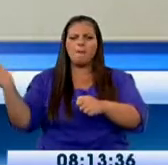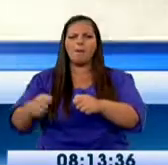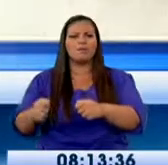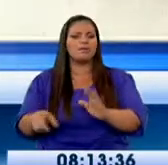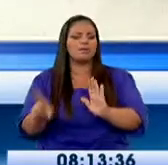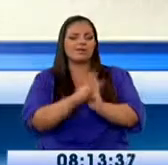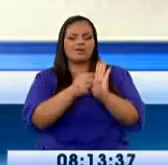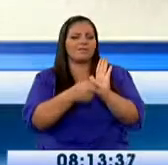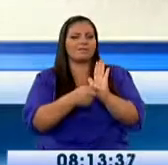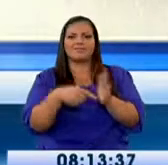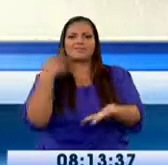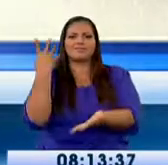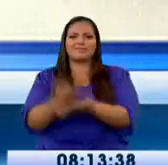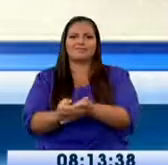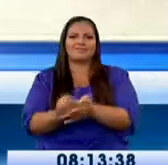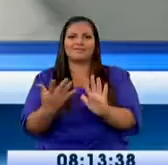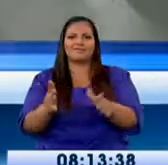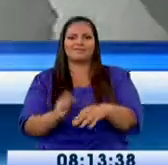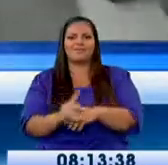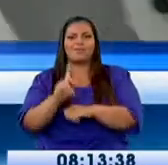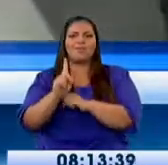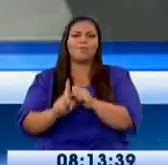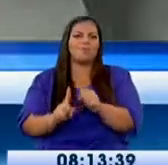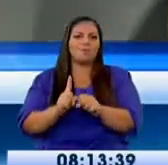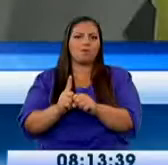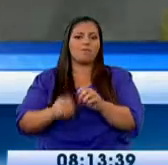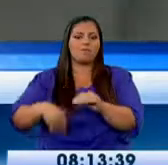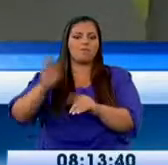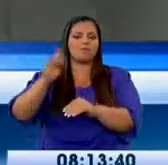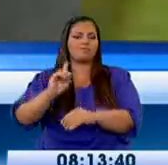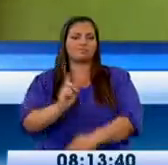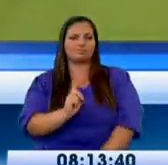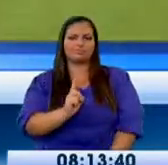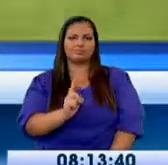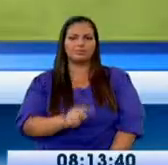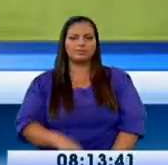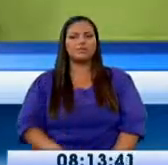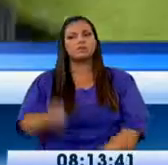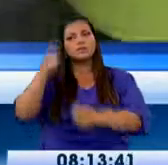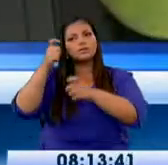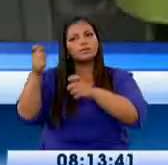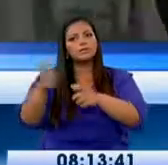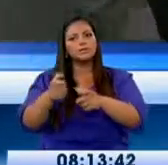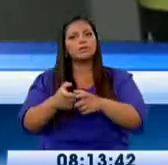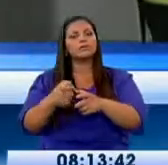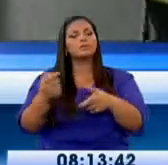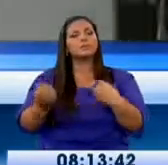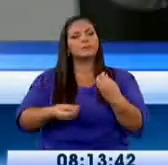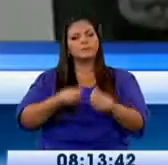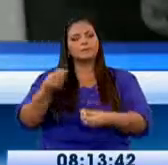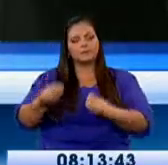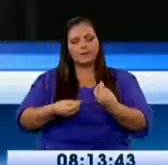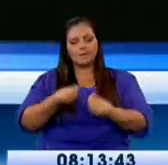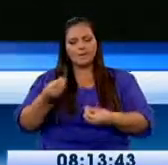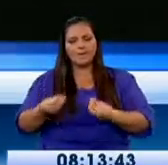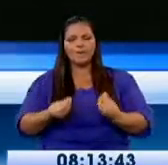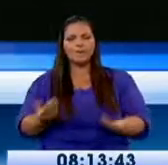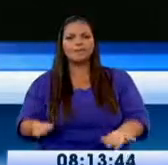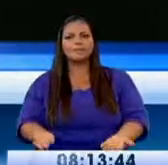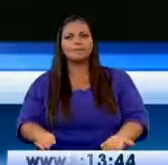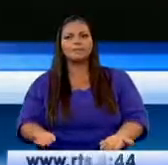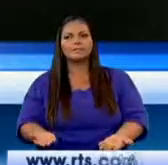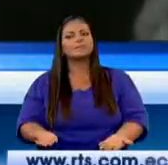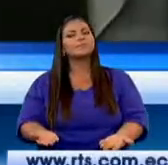prisión de mayor a un año. ¿Es verdad? Entonces, la fiscalía lo que puede solicitar son medidas cautelares y